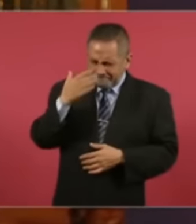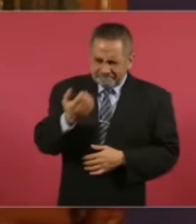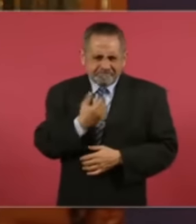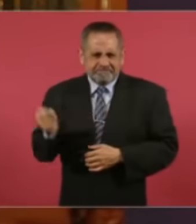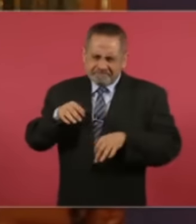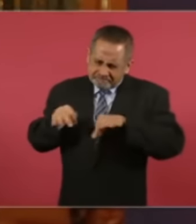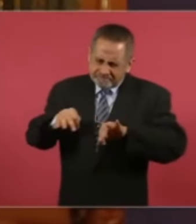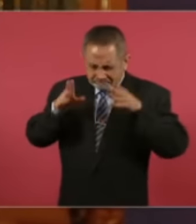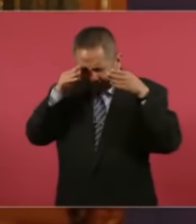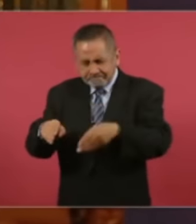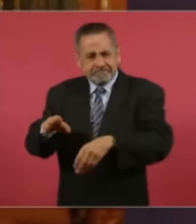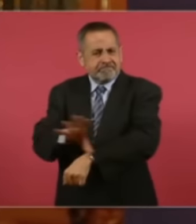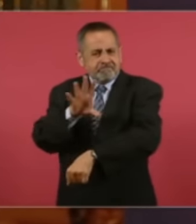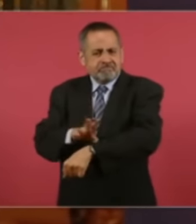país?